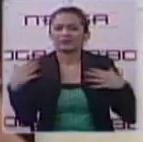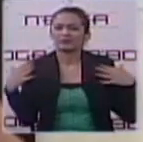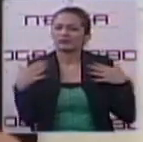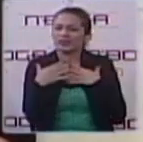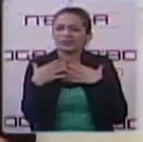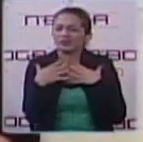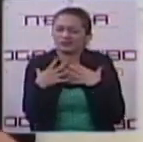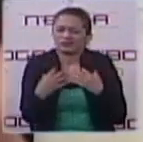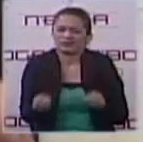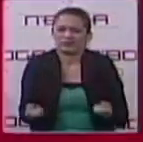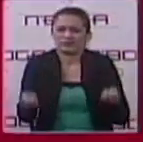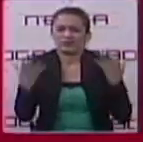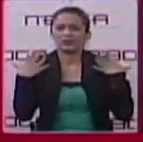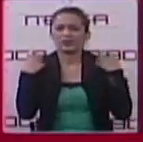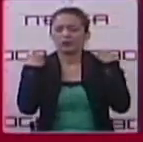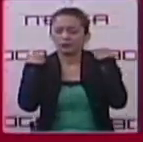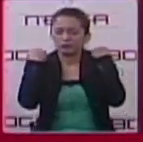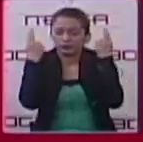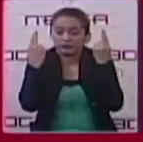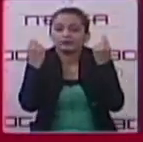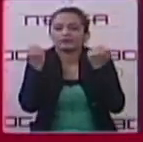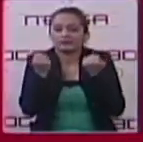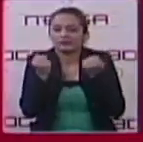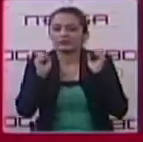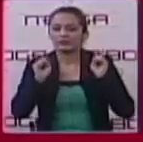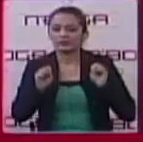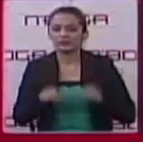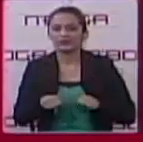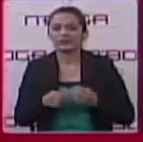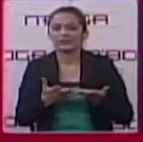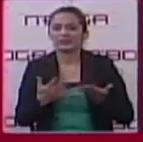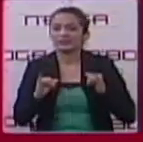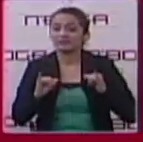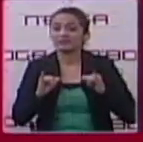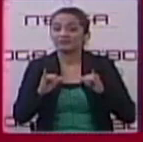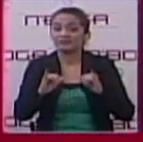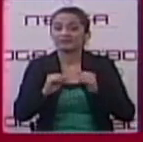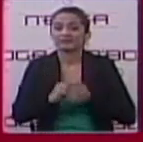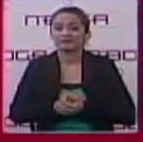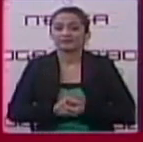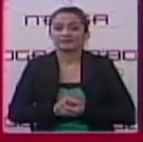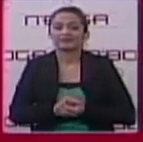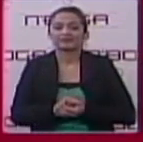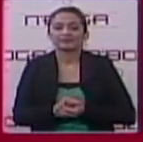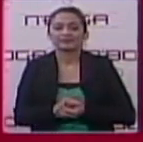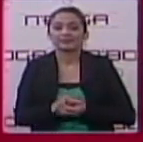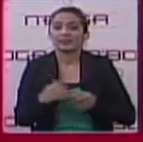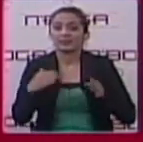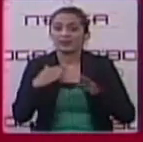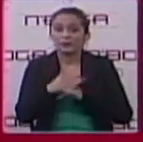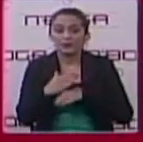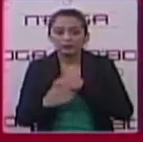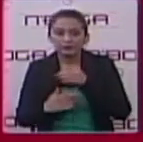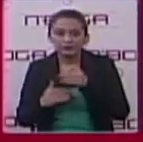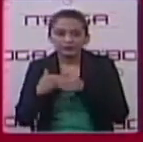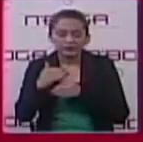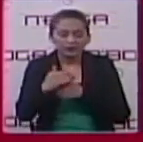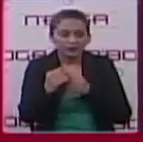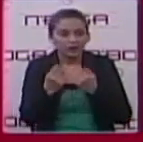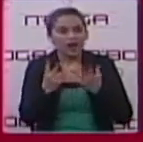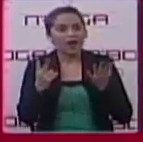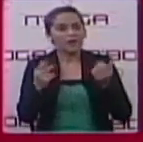esencial y decir yo sí puedo Quiero crear algo nuevo y en esa meta ya se van a dar cuenta que cuando